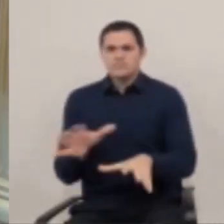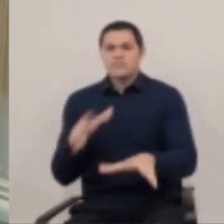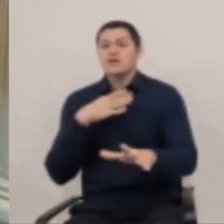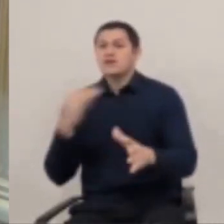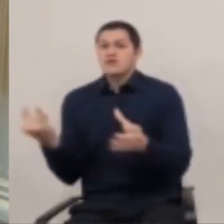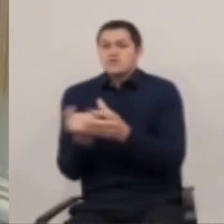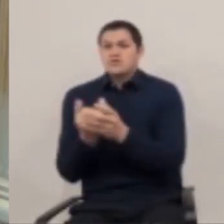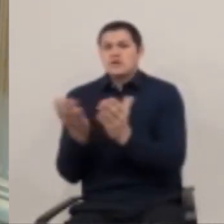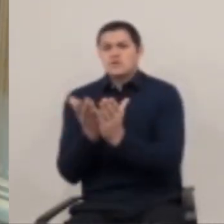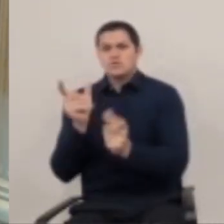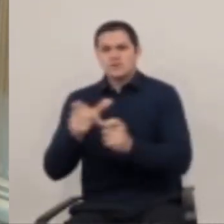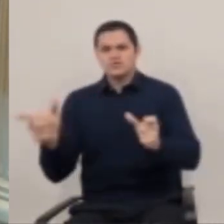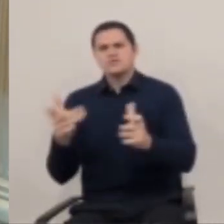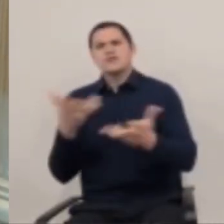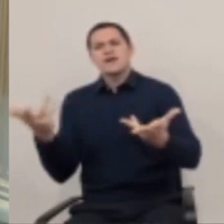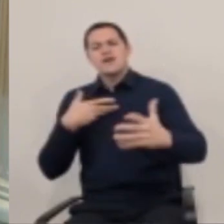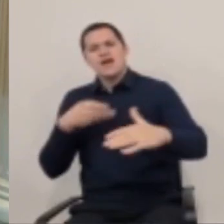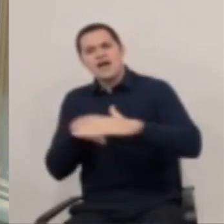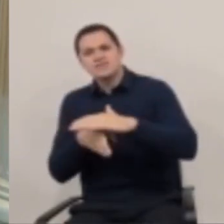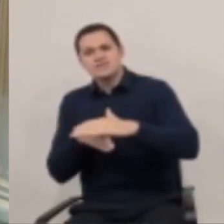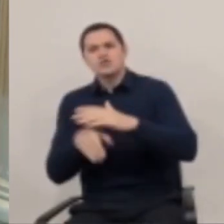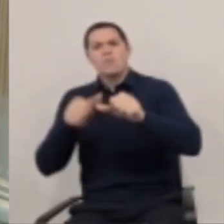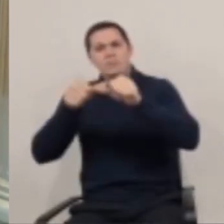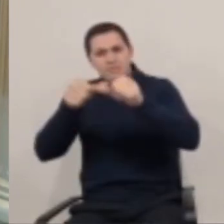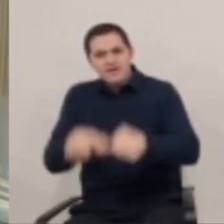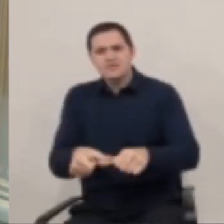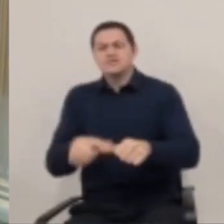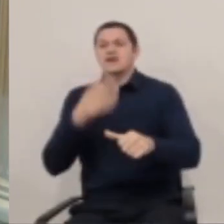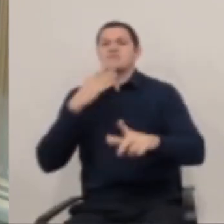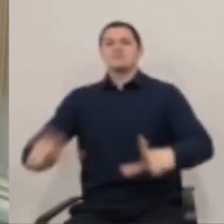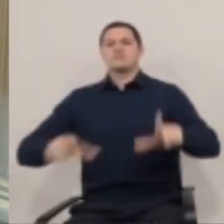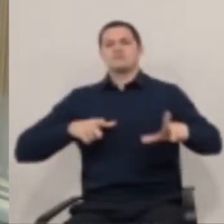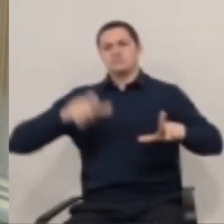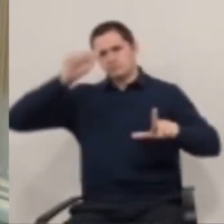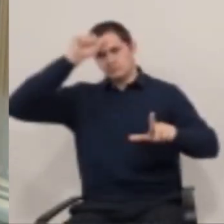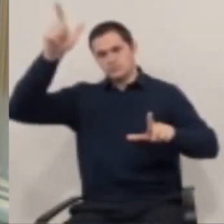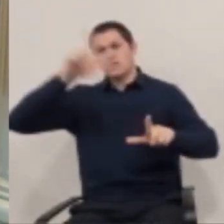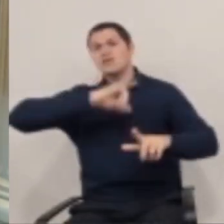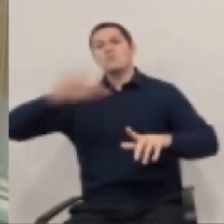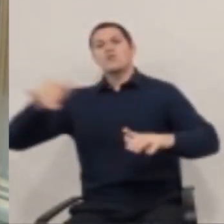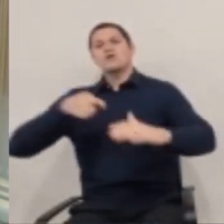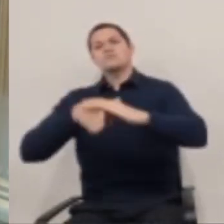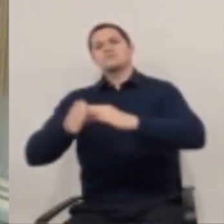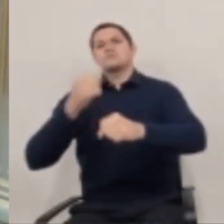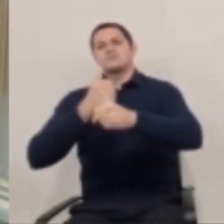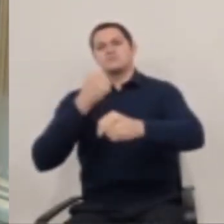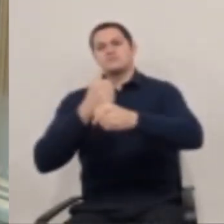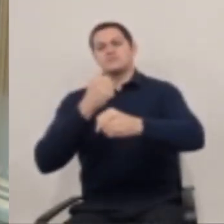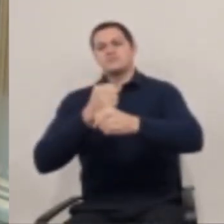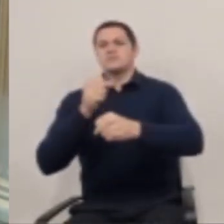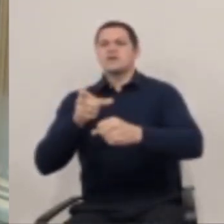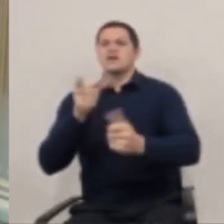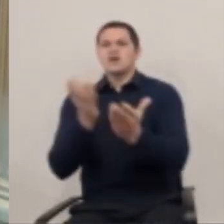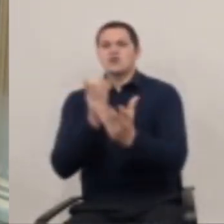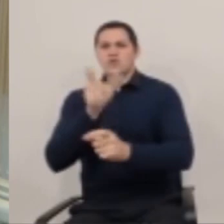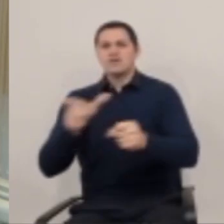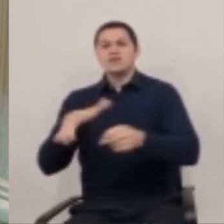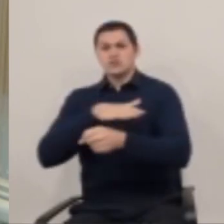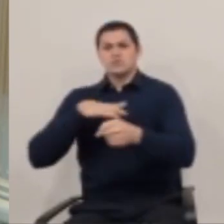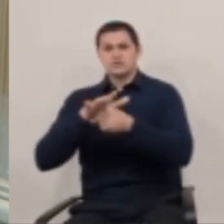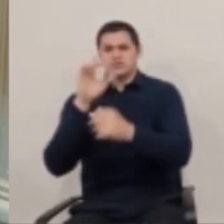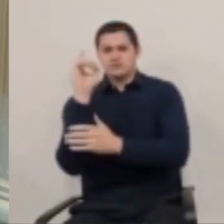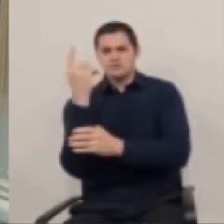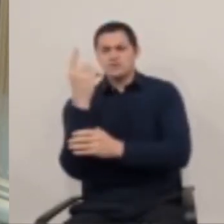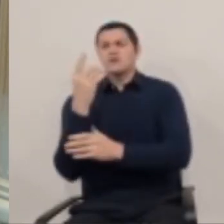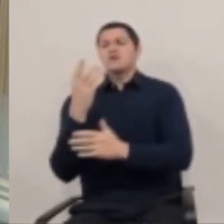estudiantil, que abarca el acceso, permanencia, egreso y empleabilidad de estudiantes en situación de discapacidad, en ámbito de la